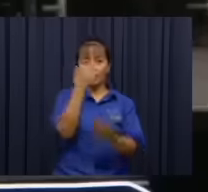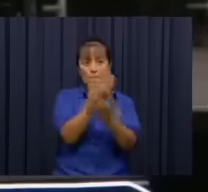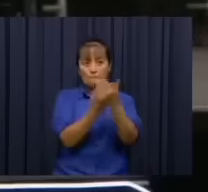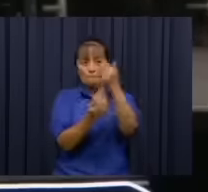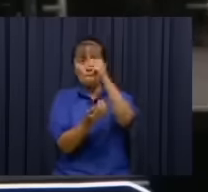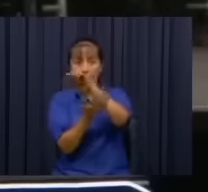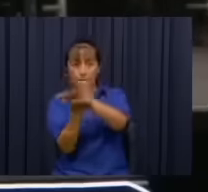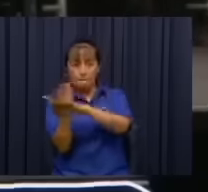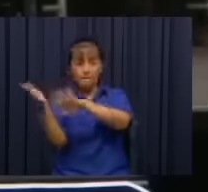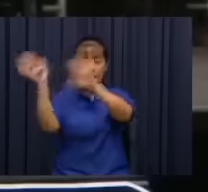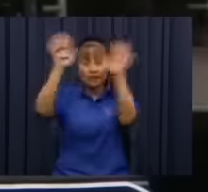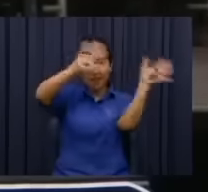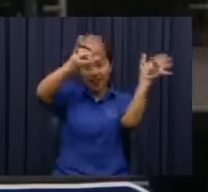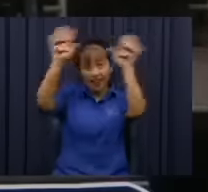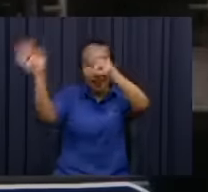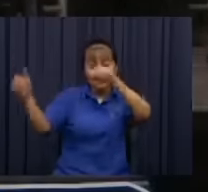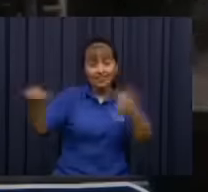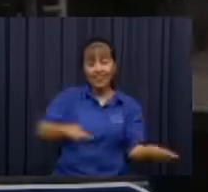alabanza.